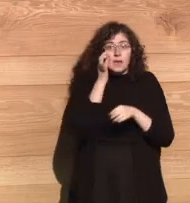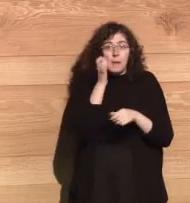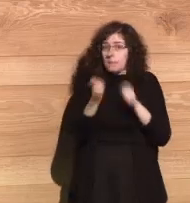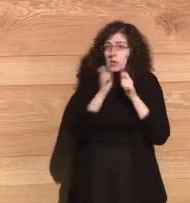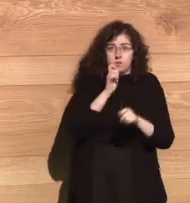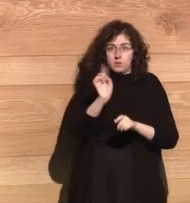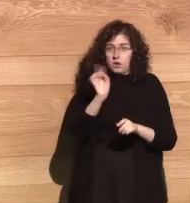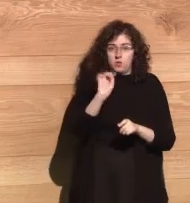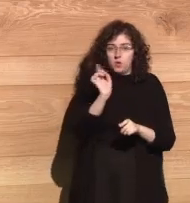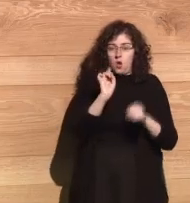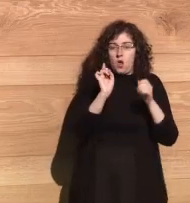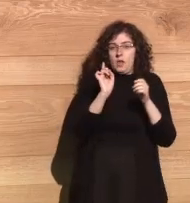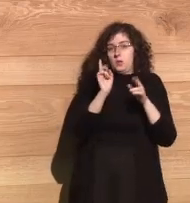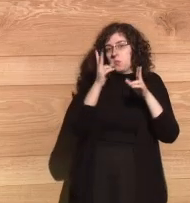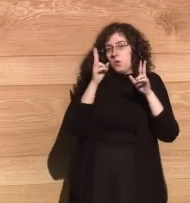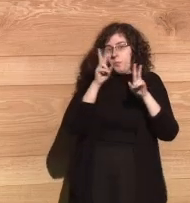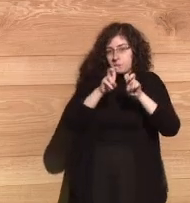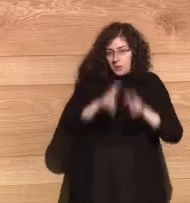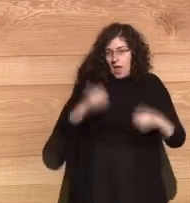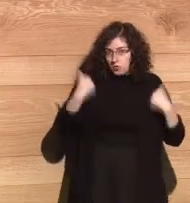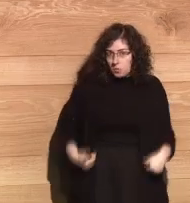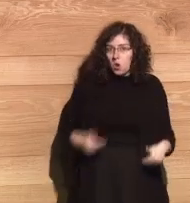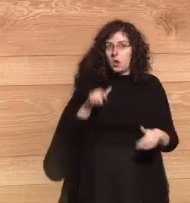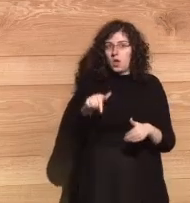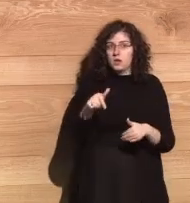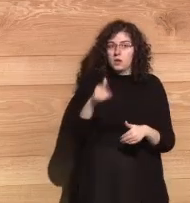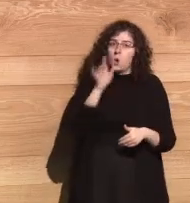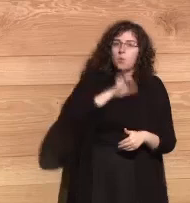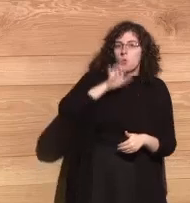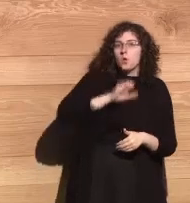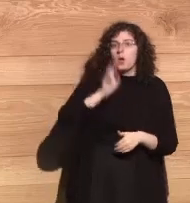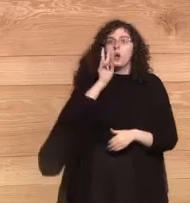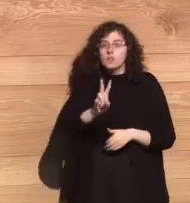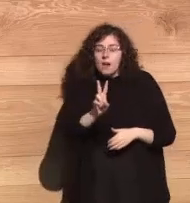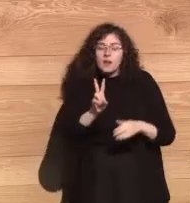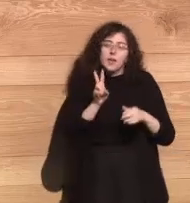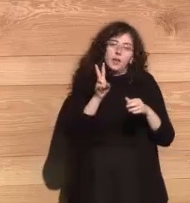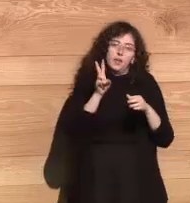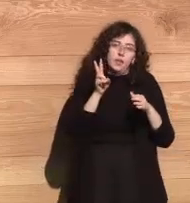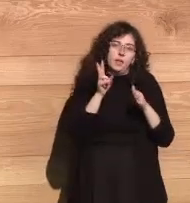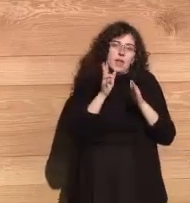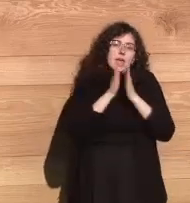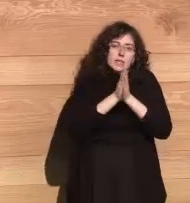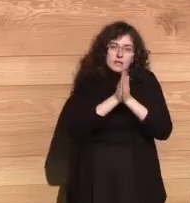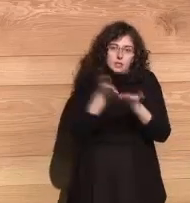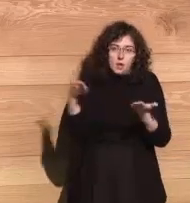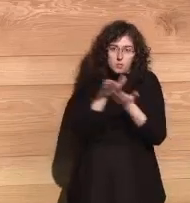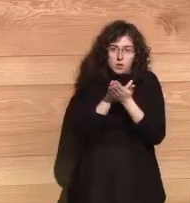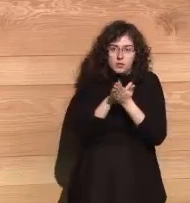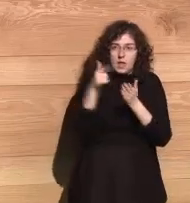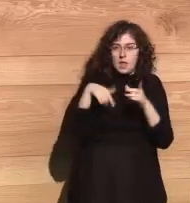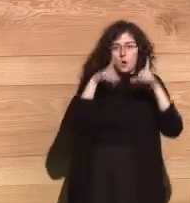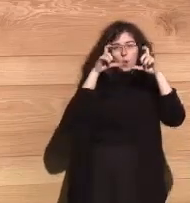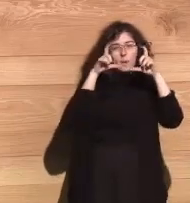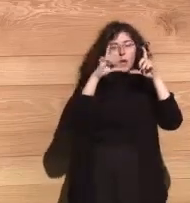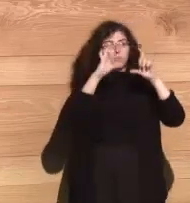periodista, era antropóloga, y la llevé porque estaba muy curiosa para ver la Santa Muerte, ella con una camerita, una point and shoot, y ella estaba así en el momento haciendo